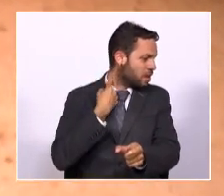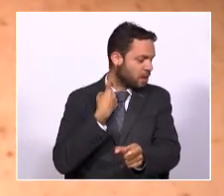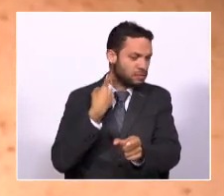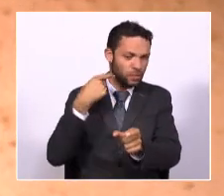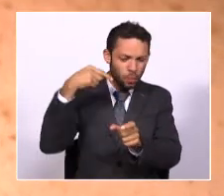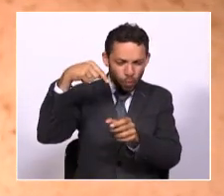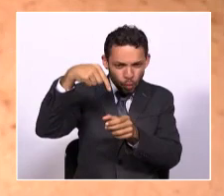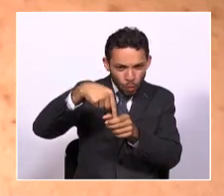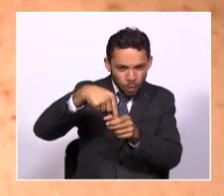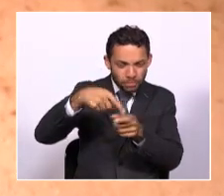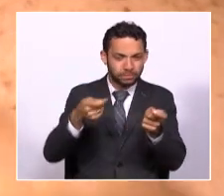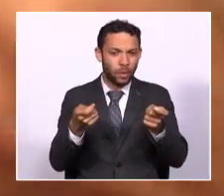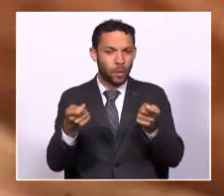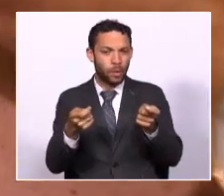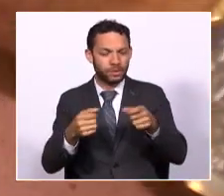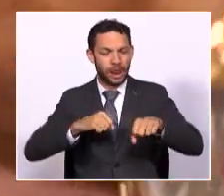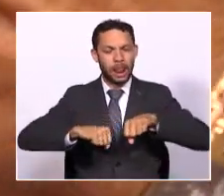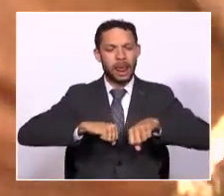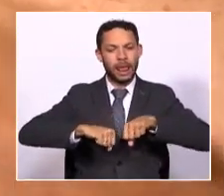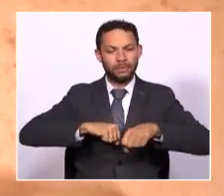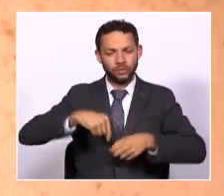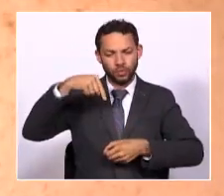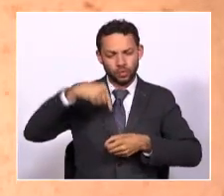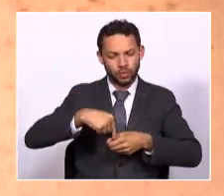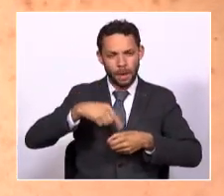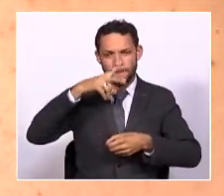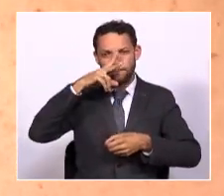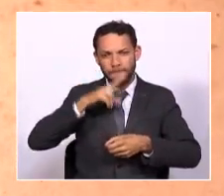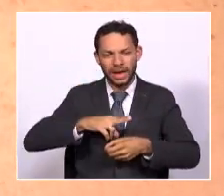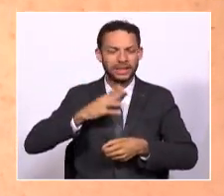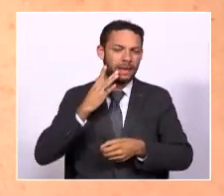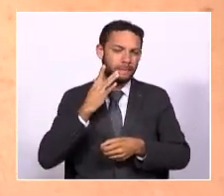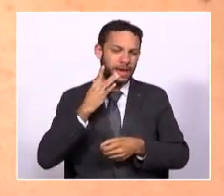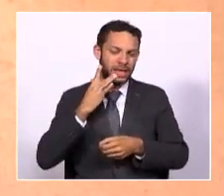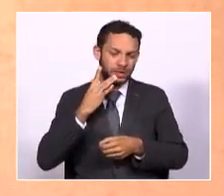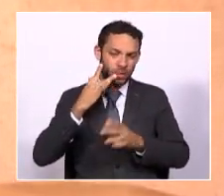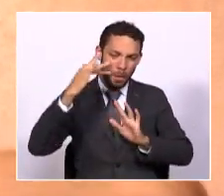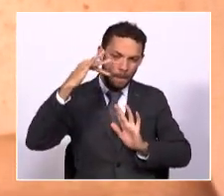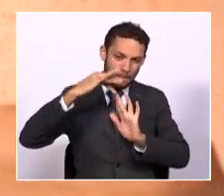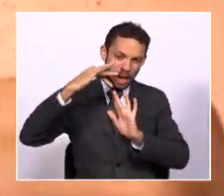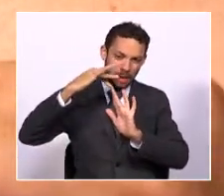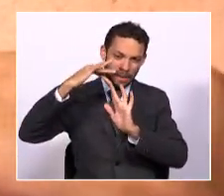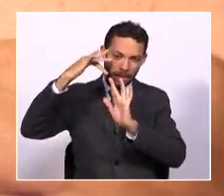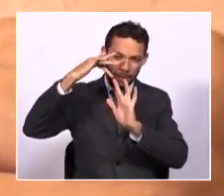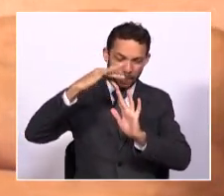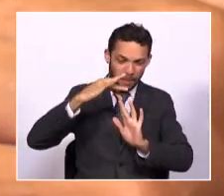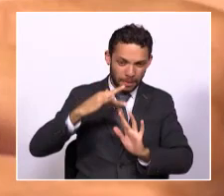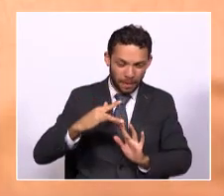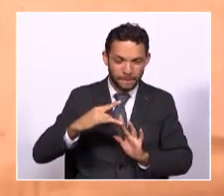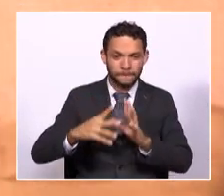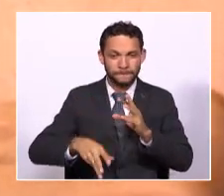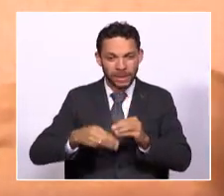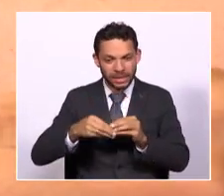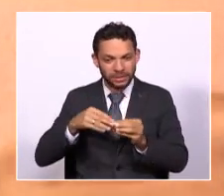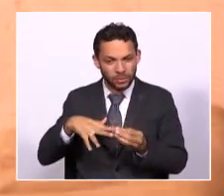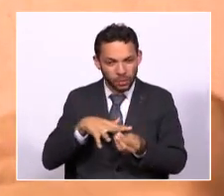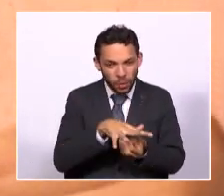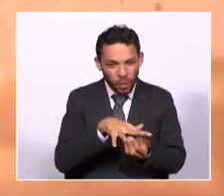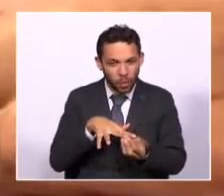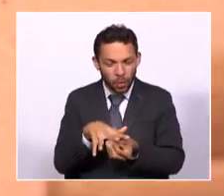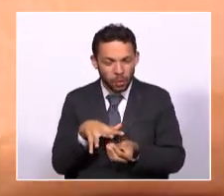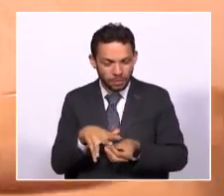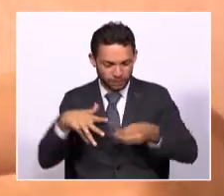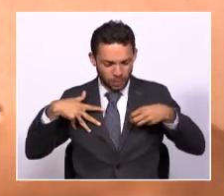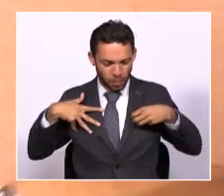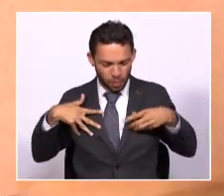huesos. Y por dentro va ese cordón amarillo que es la médula espinal y salen esos hijitos por acá que son estos